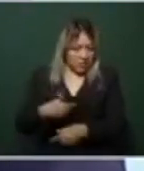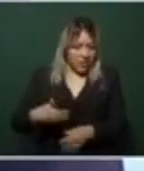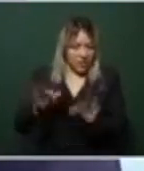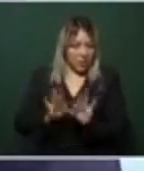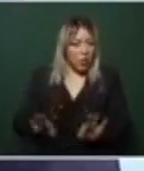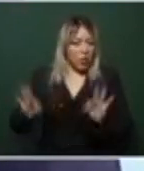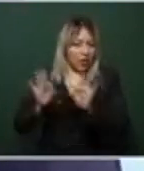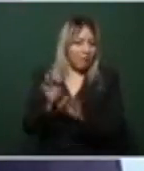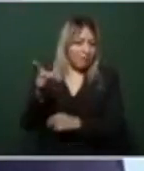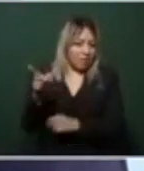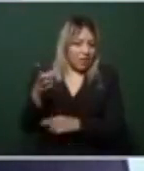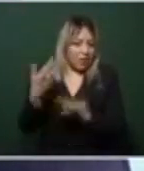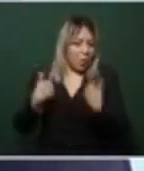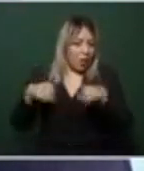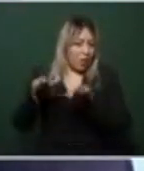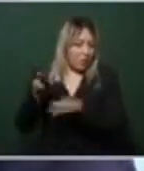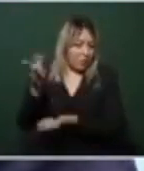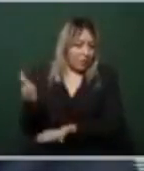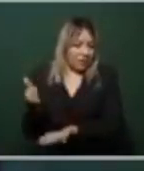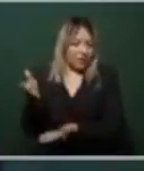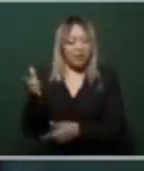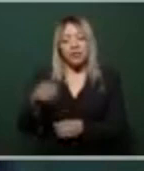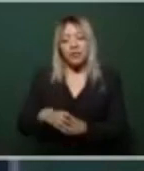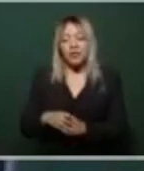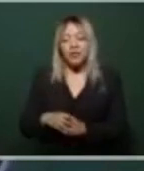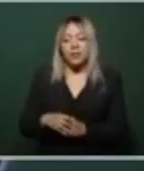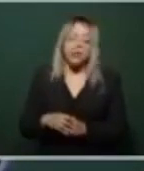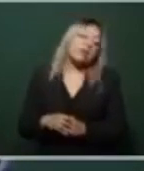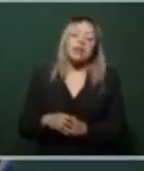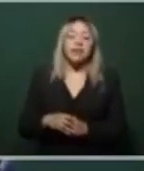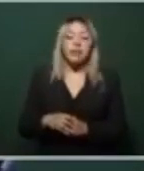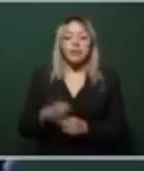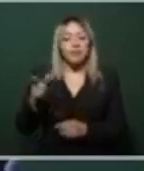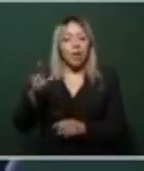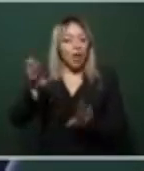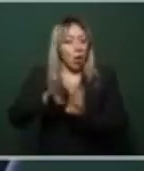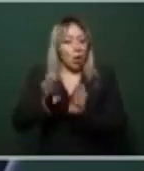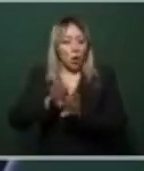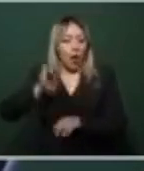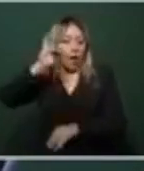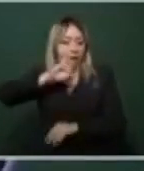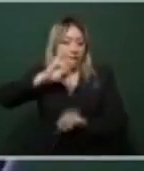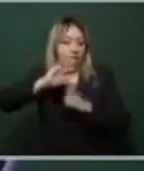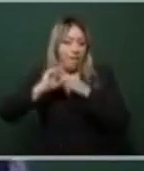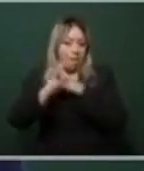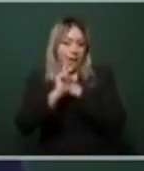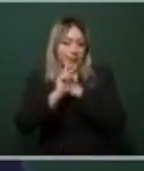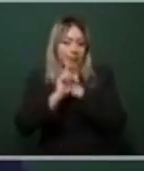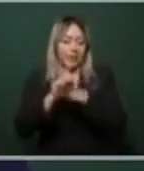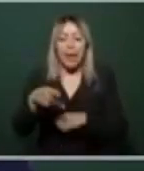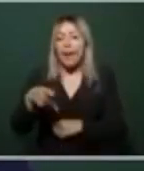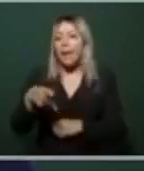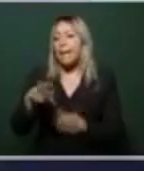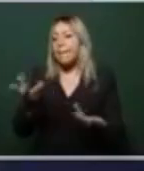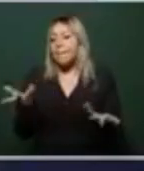tiene la representación, ¿no?, de ser el jefe del Estado. Entonces,